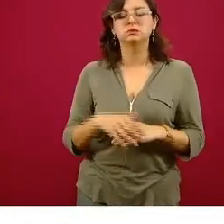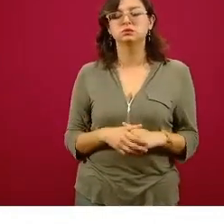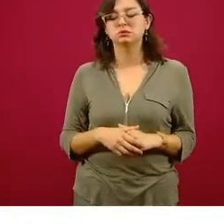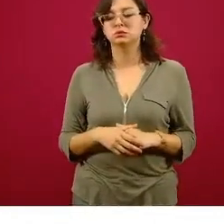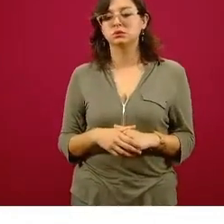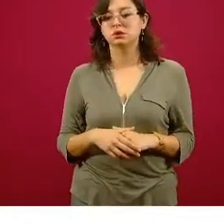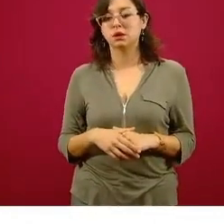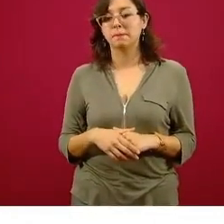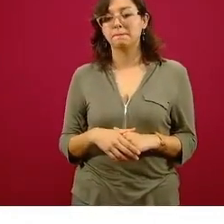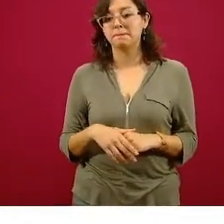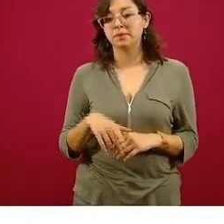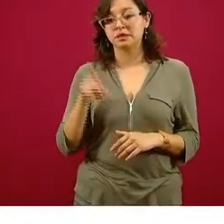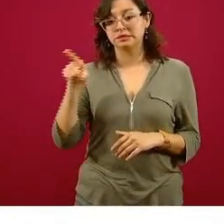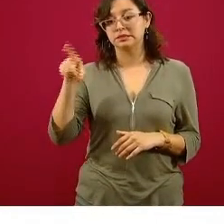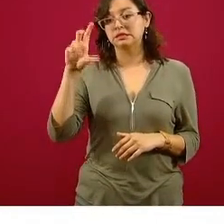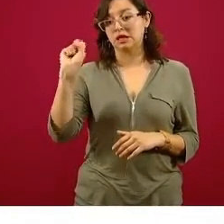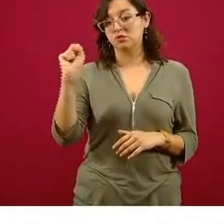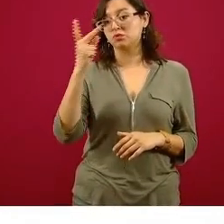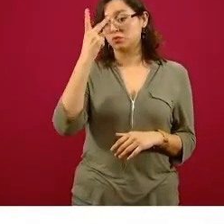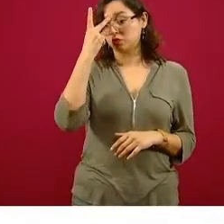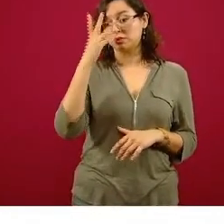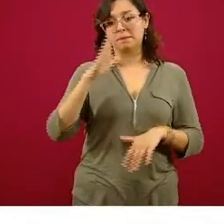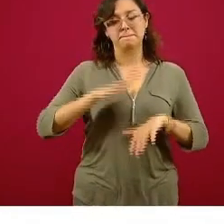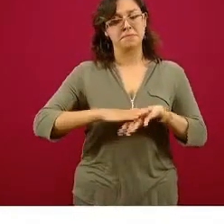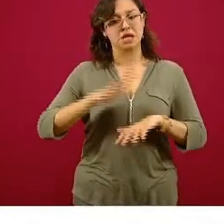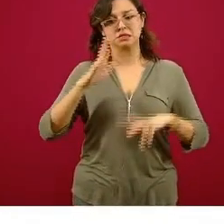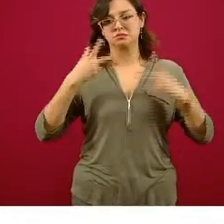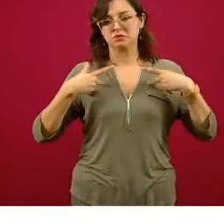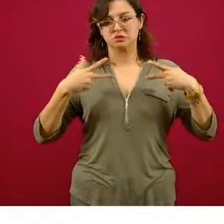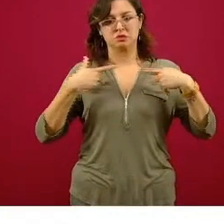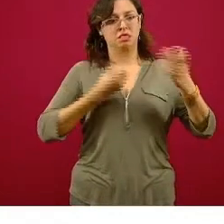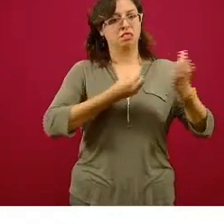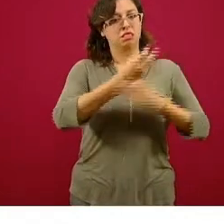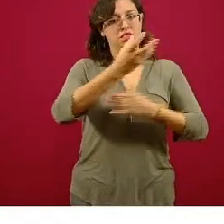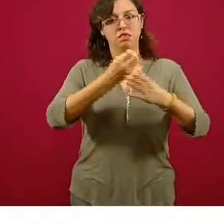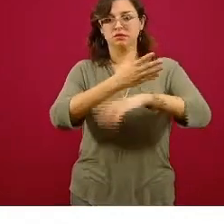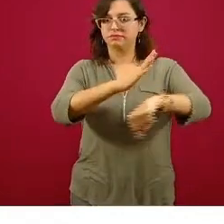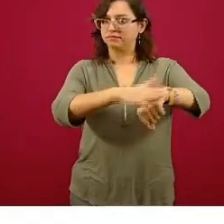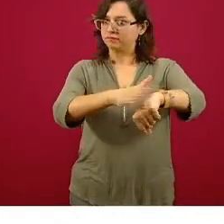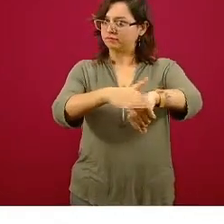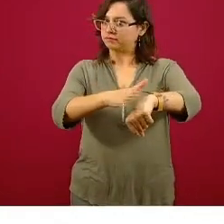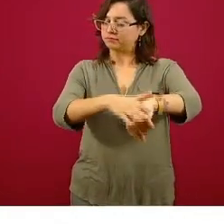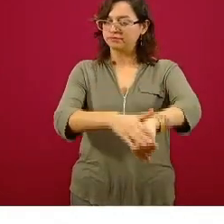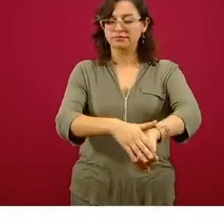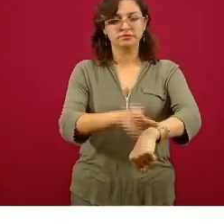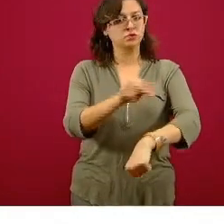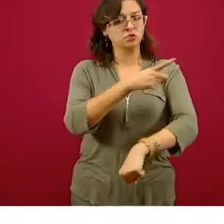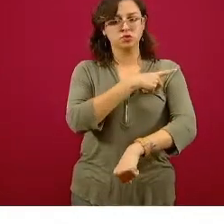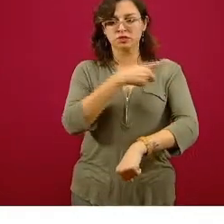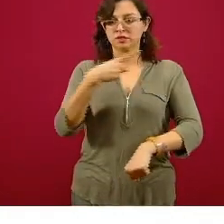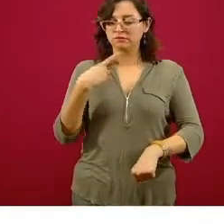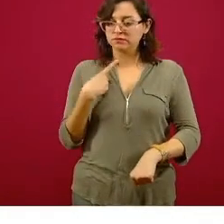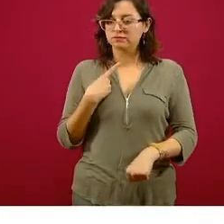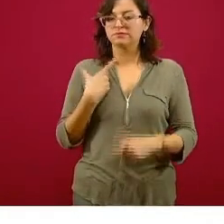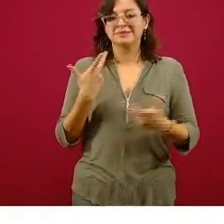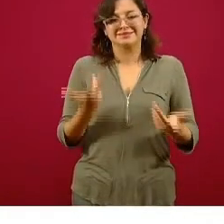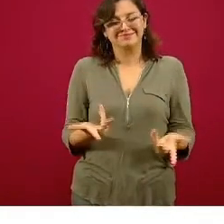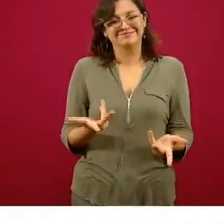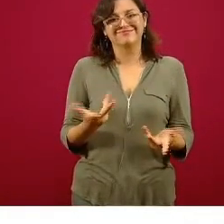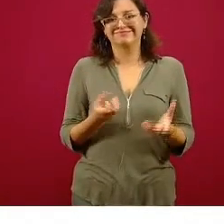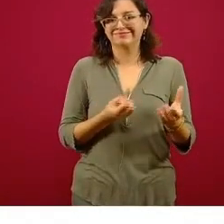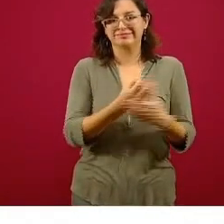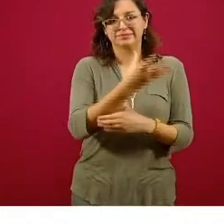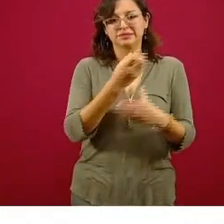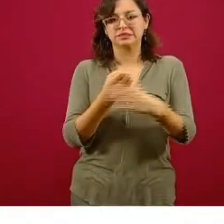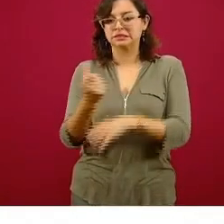estado de San Luis Potosí, una invitación a hacer caso del llamado que hacen las